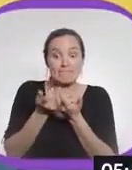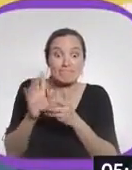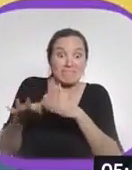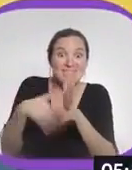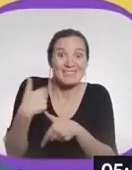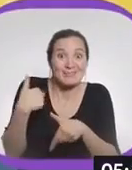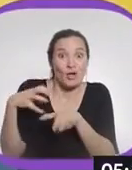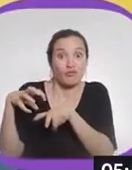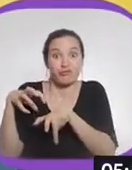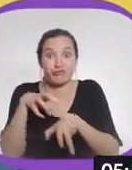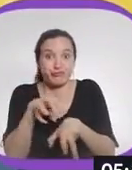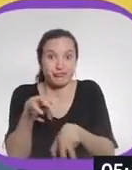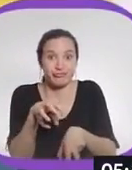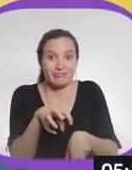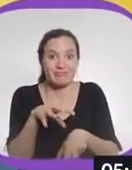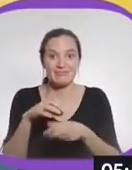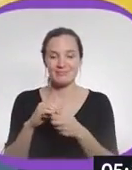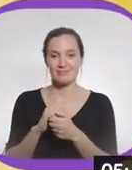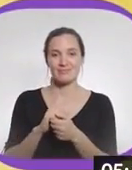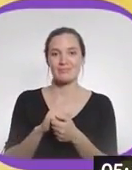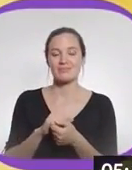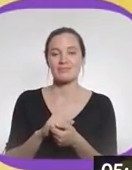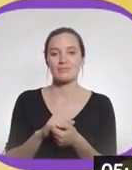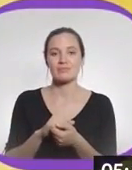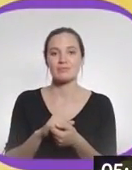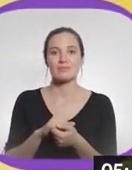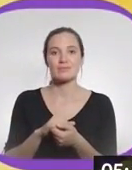lo daré después de que lo pruebe!